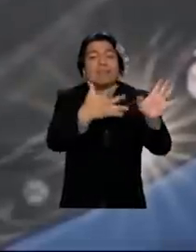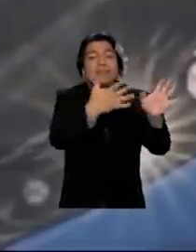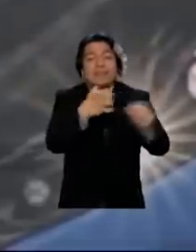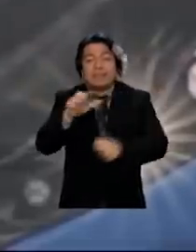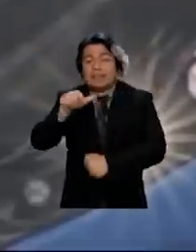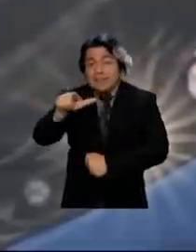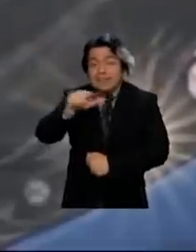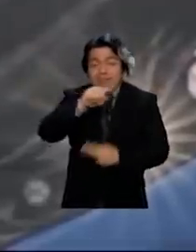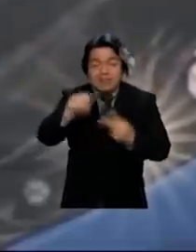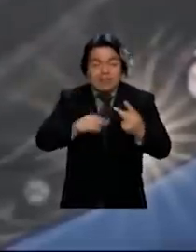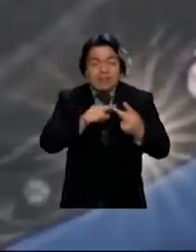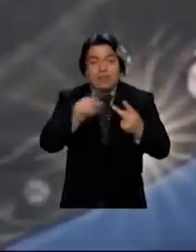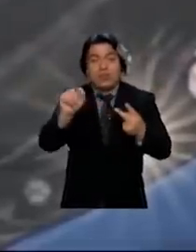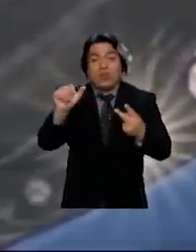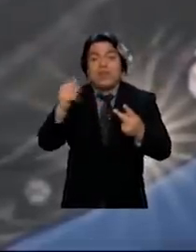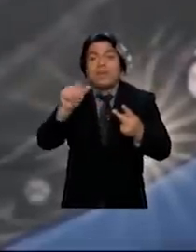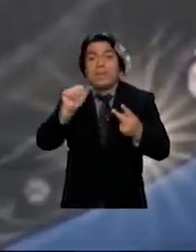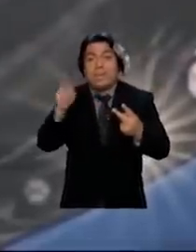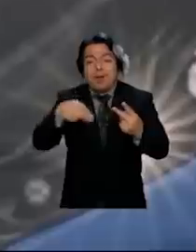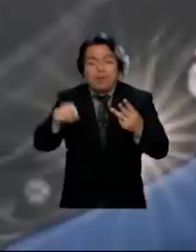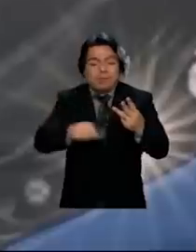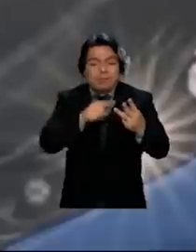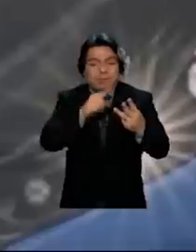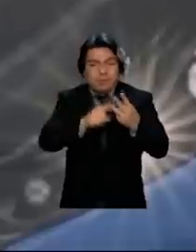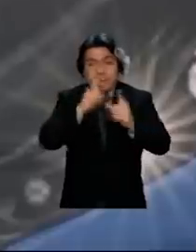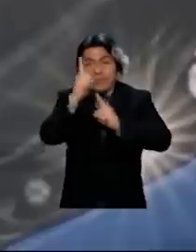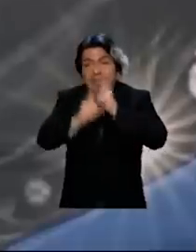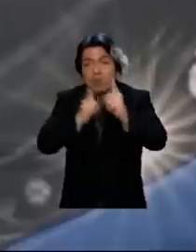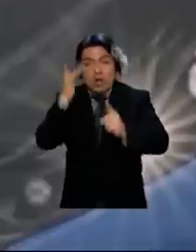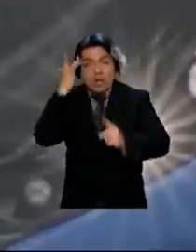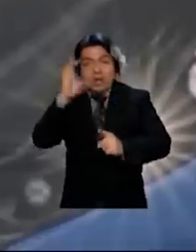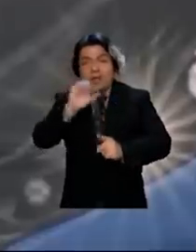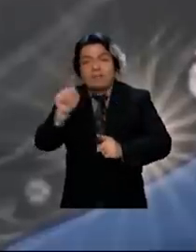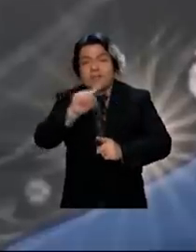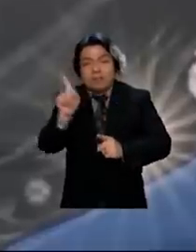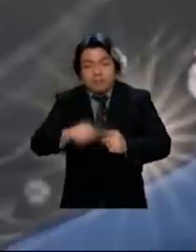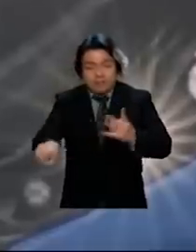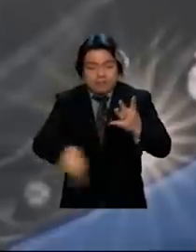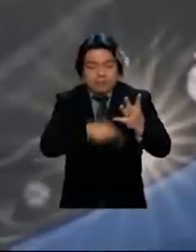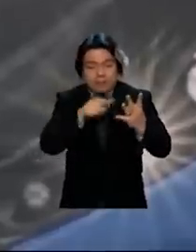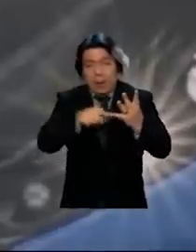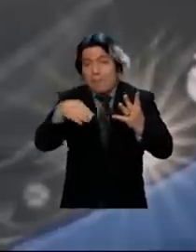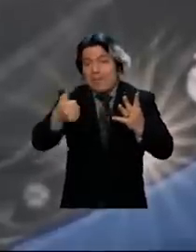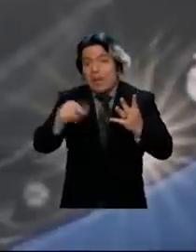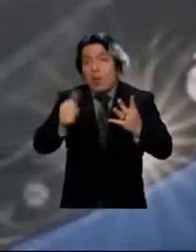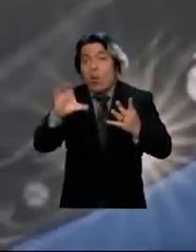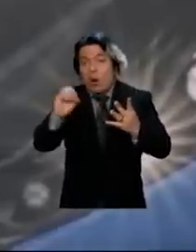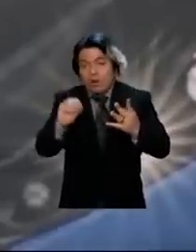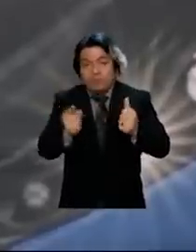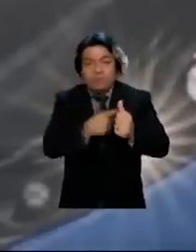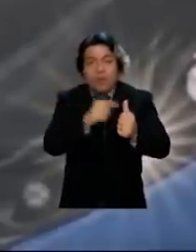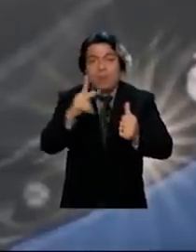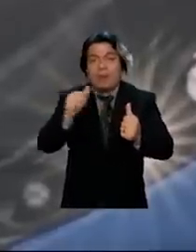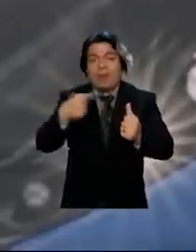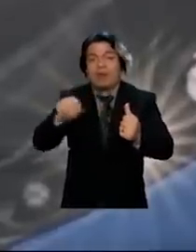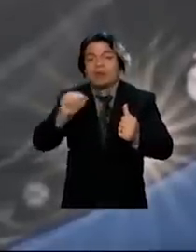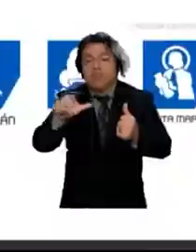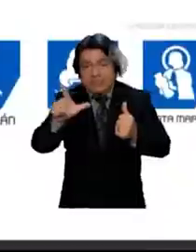1917, Tulipán, Deportivo Santa Cruz, Mellehualco,